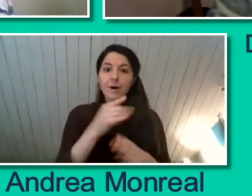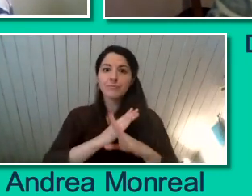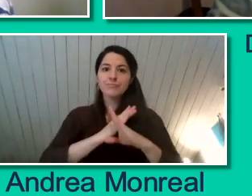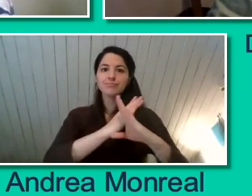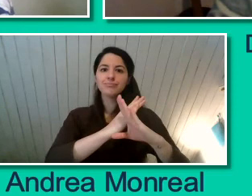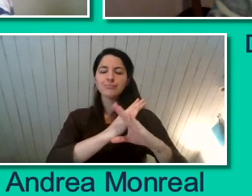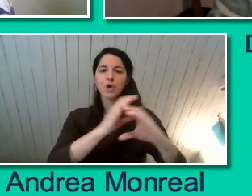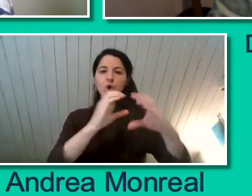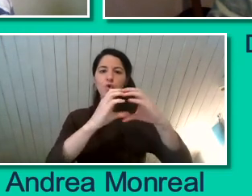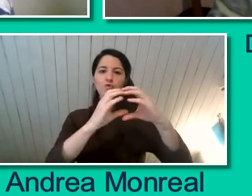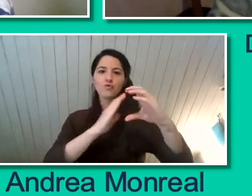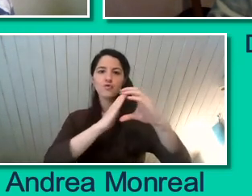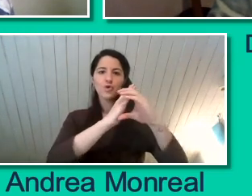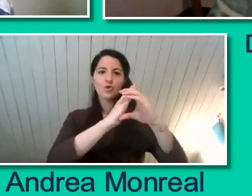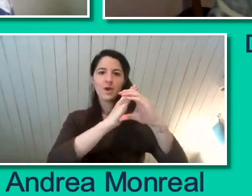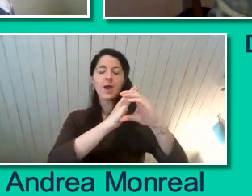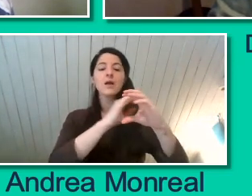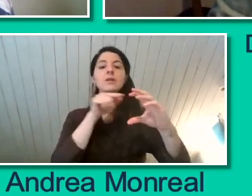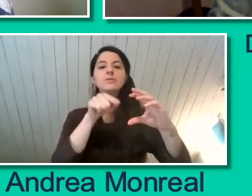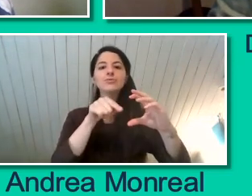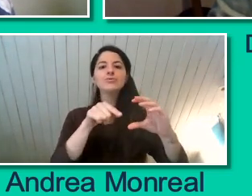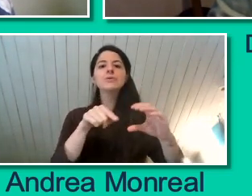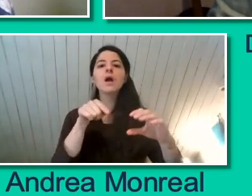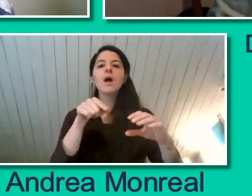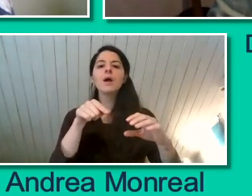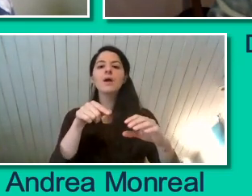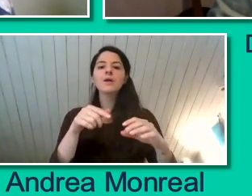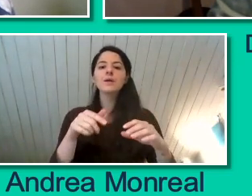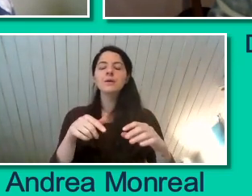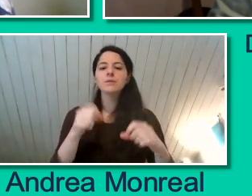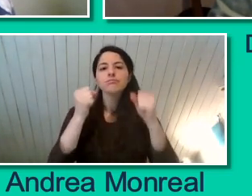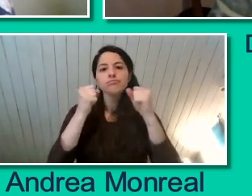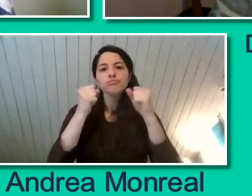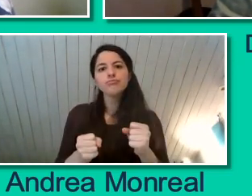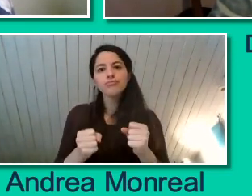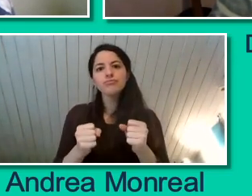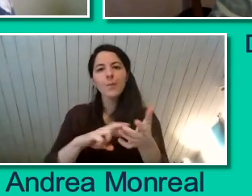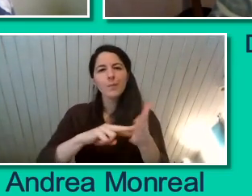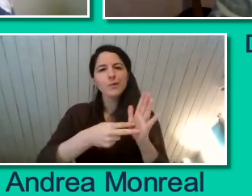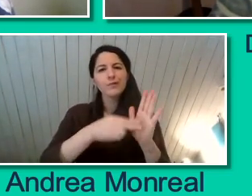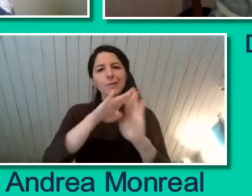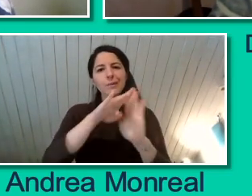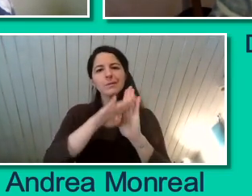más específica para que los efectos secundarios sean los menores posibles.